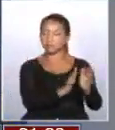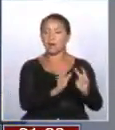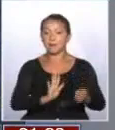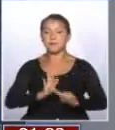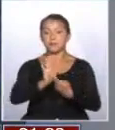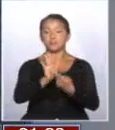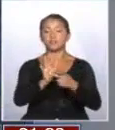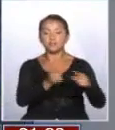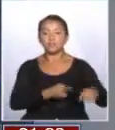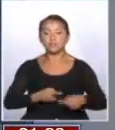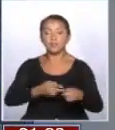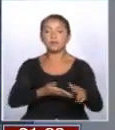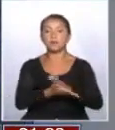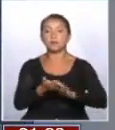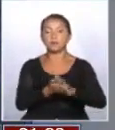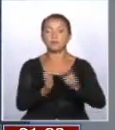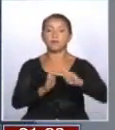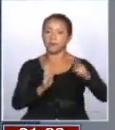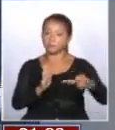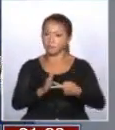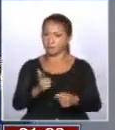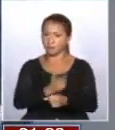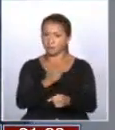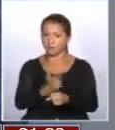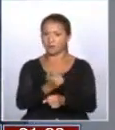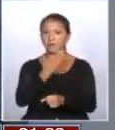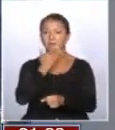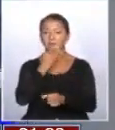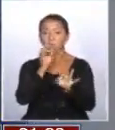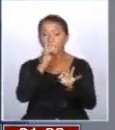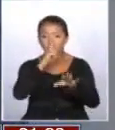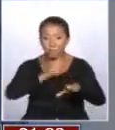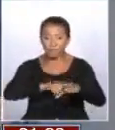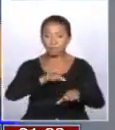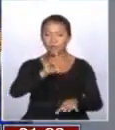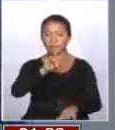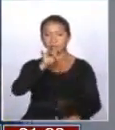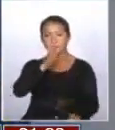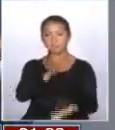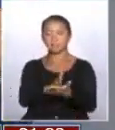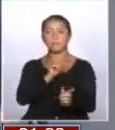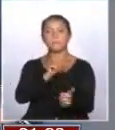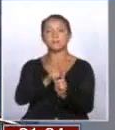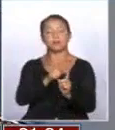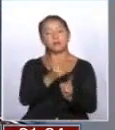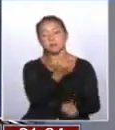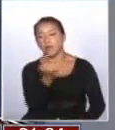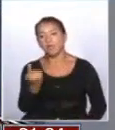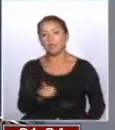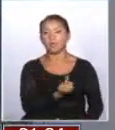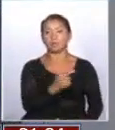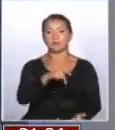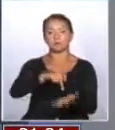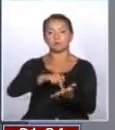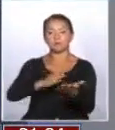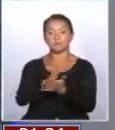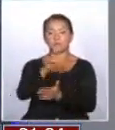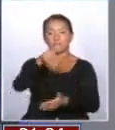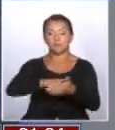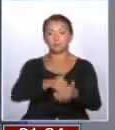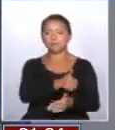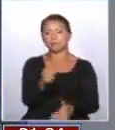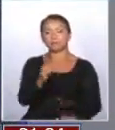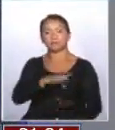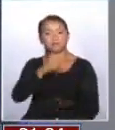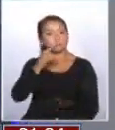por ejemplo, la reforma laboral, con el momento de una decisión personal de cada uno de los parlamentarios votando y que todos los chilenos